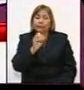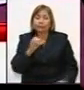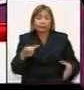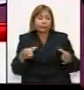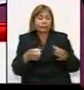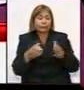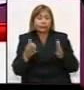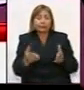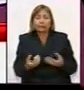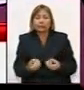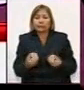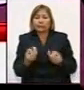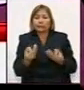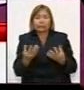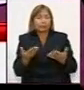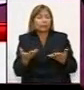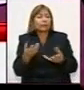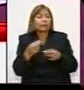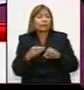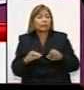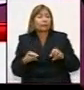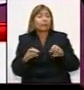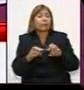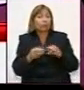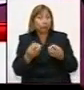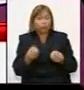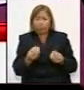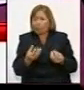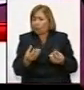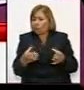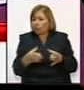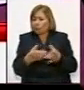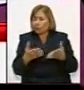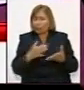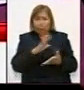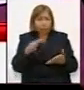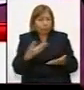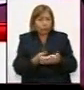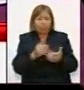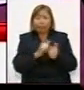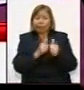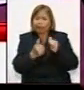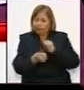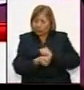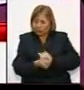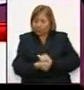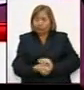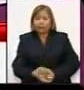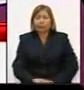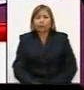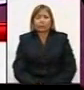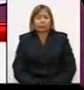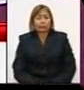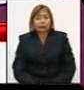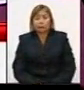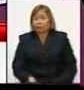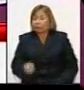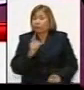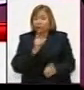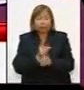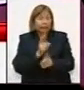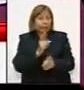consultar sobre la cantidad de parlamentarios. Son varios congresistas y todos se tienen que renovar. Y no hay